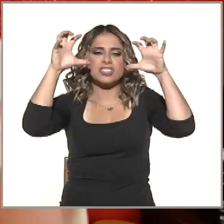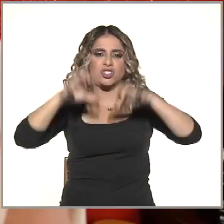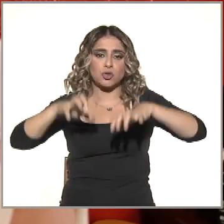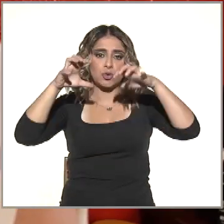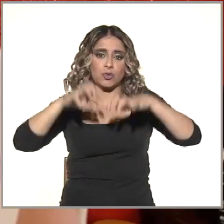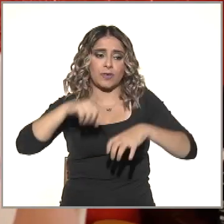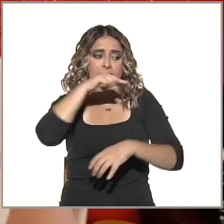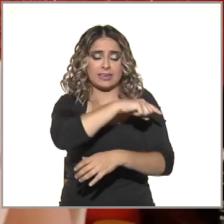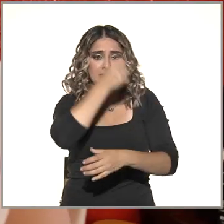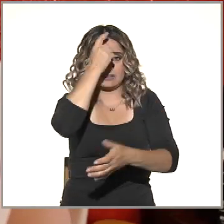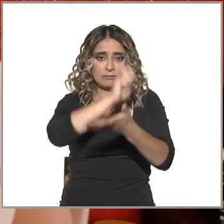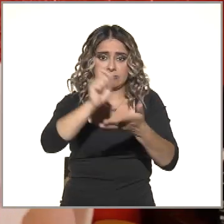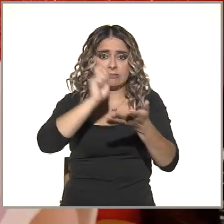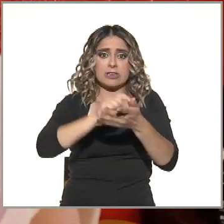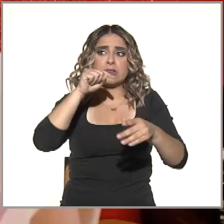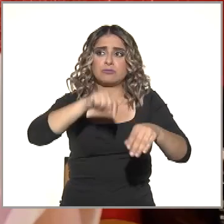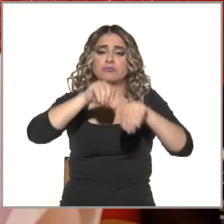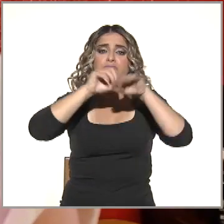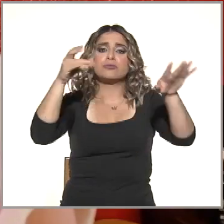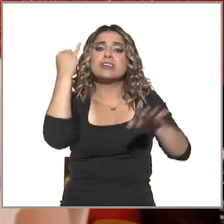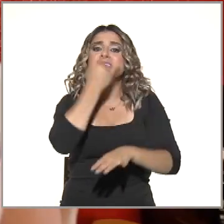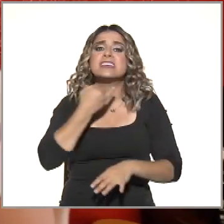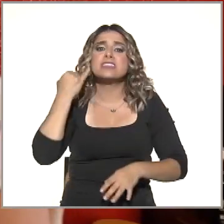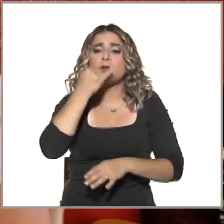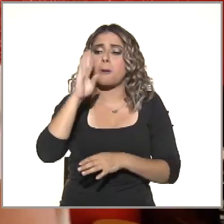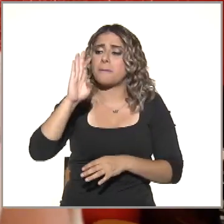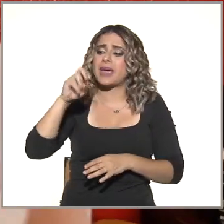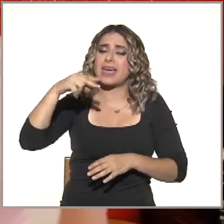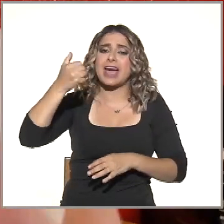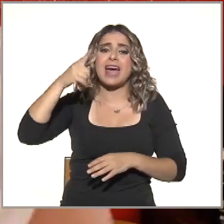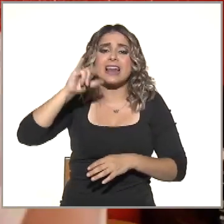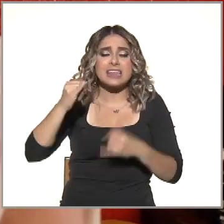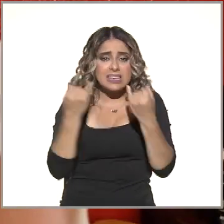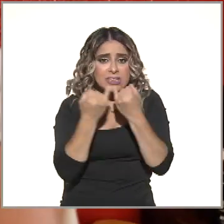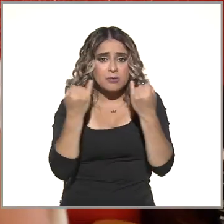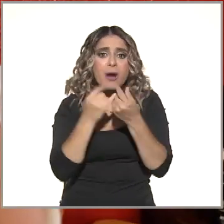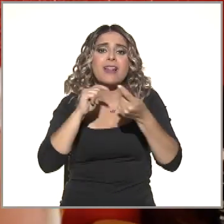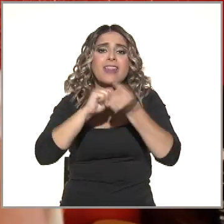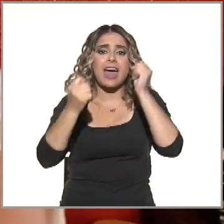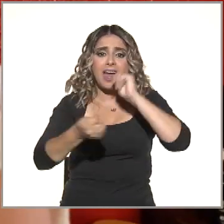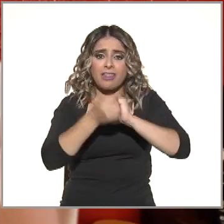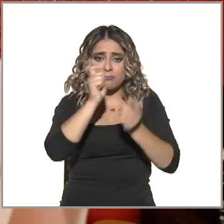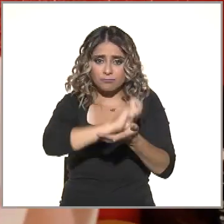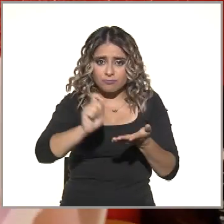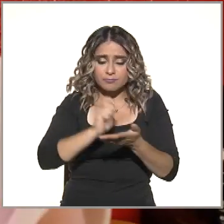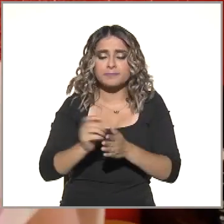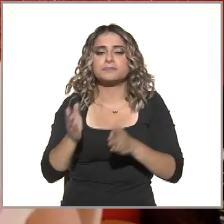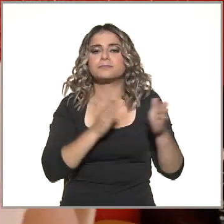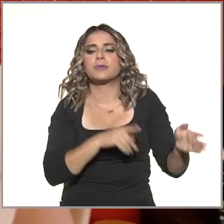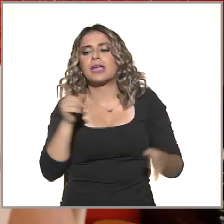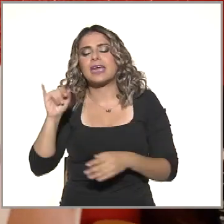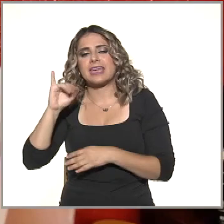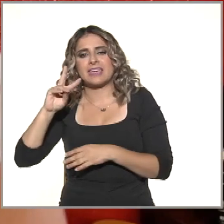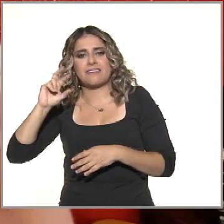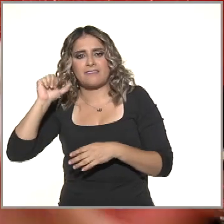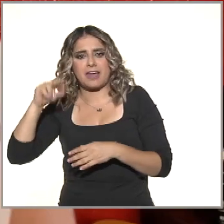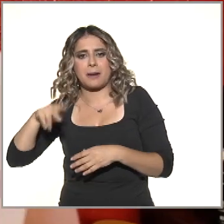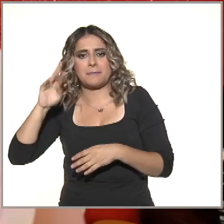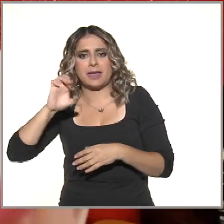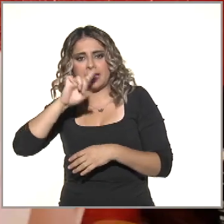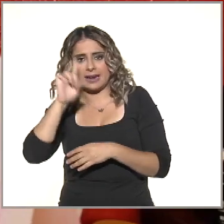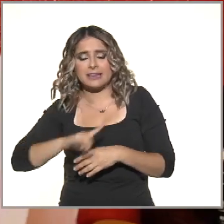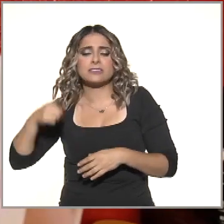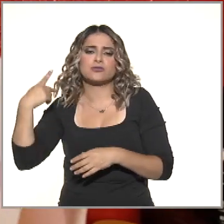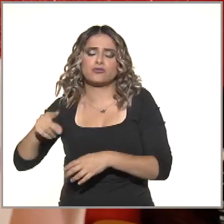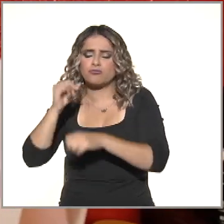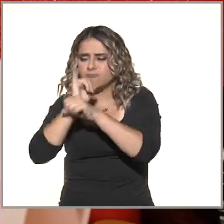fue incluso publicado en idioma bengalí. Y por otro lado tenemos al doctor Iván Pérez Telles, que ha dedicado su